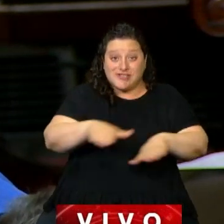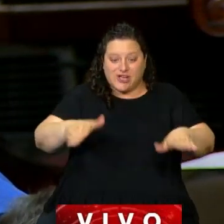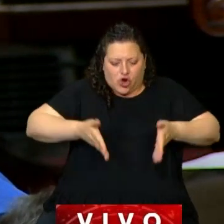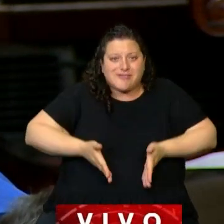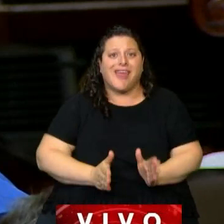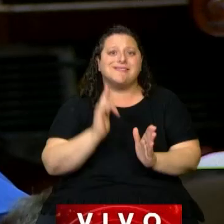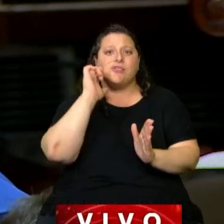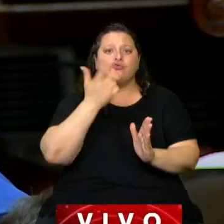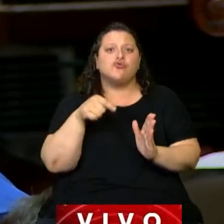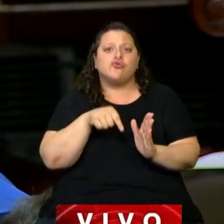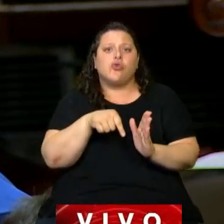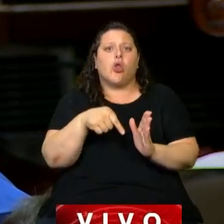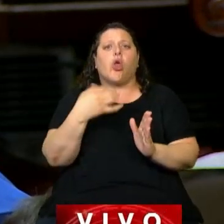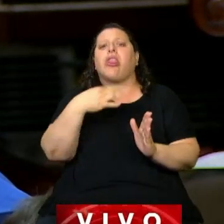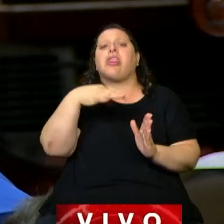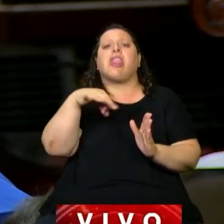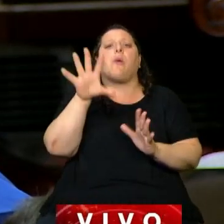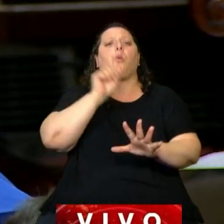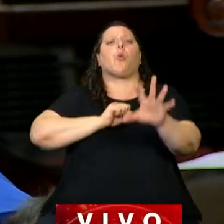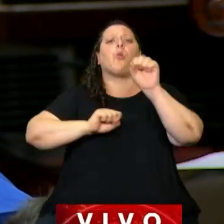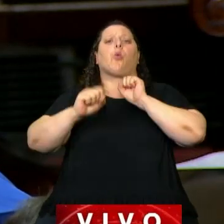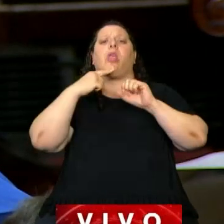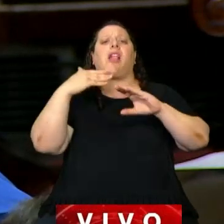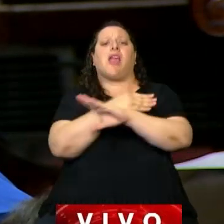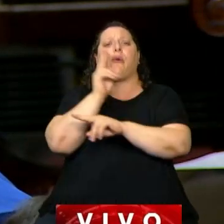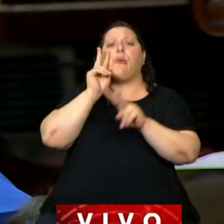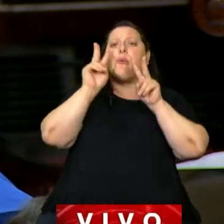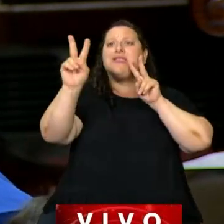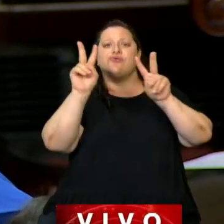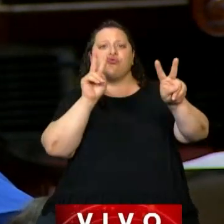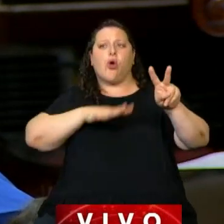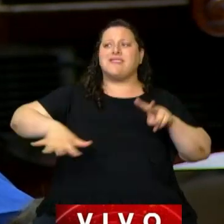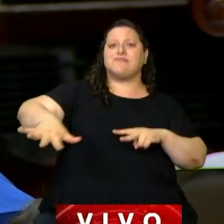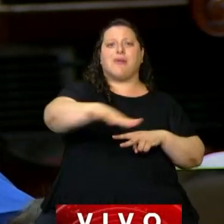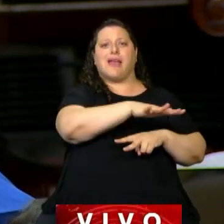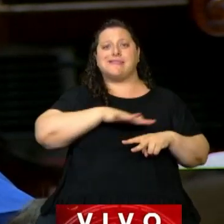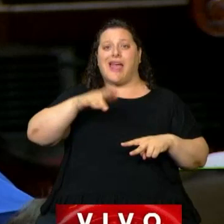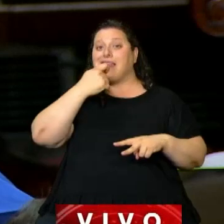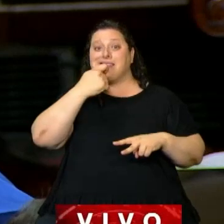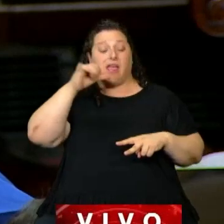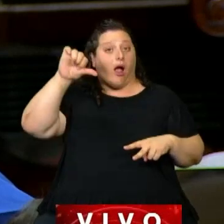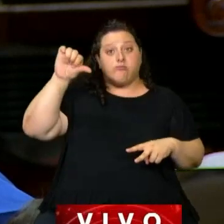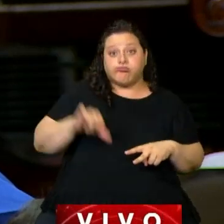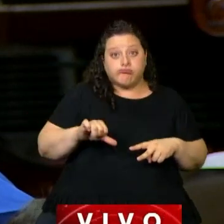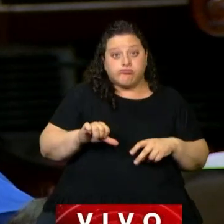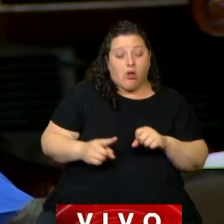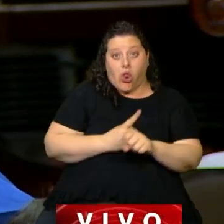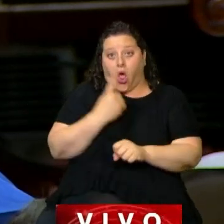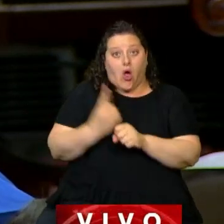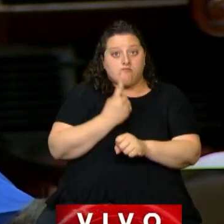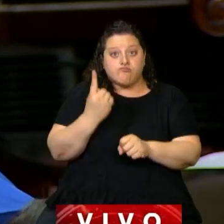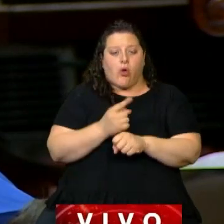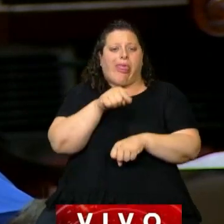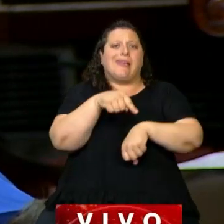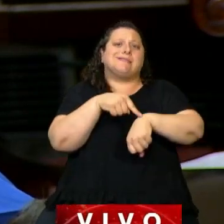nacen con sordera deben adquirir una lengua visoespacial y cuando no lo pueden hacer, ese periodo